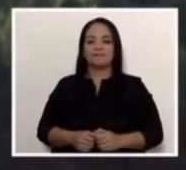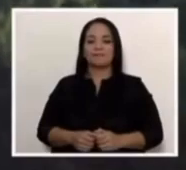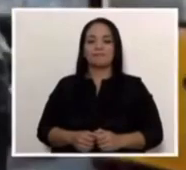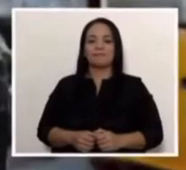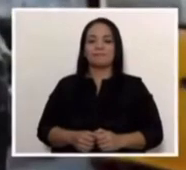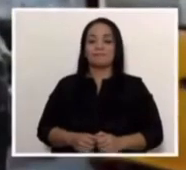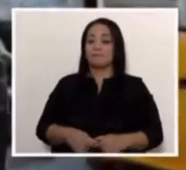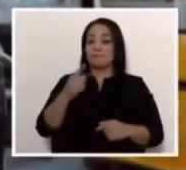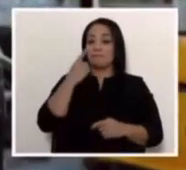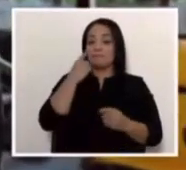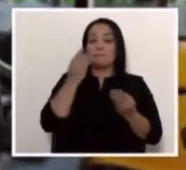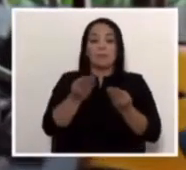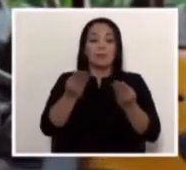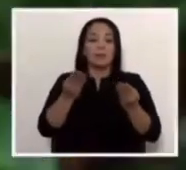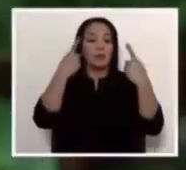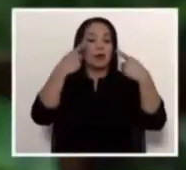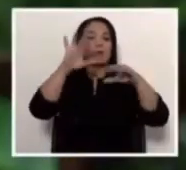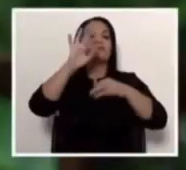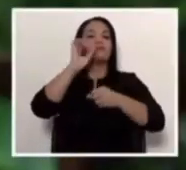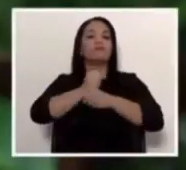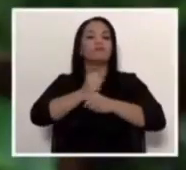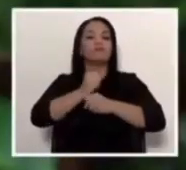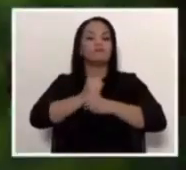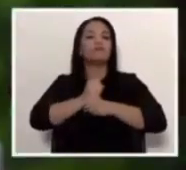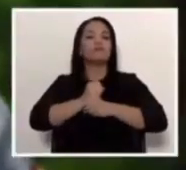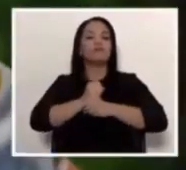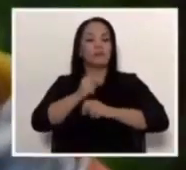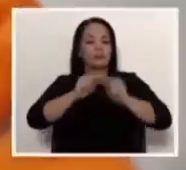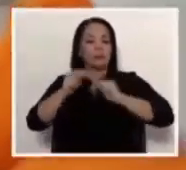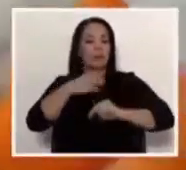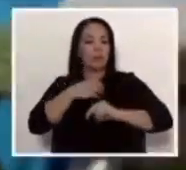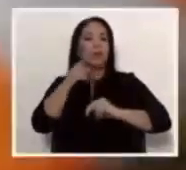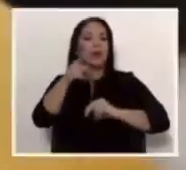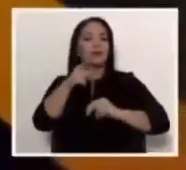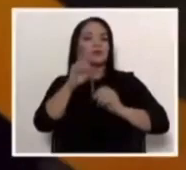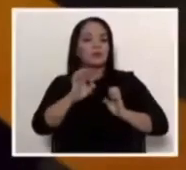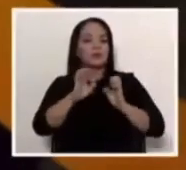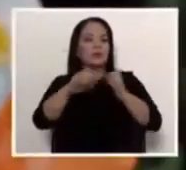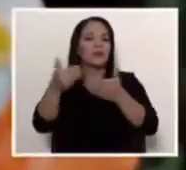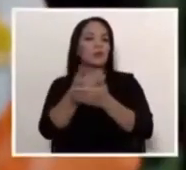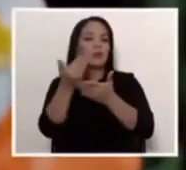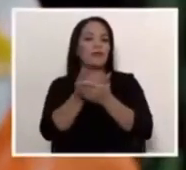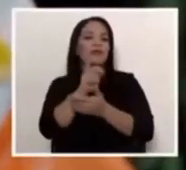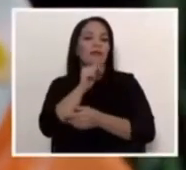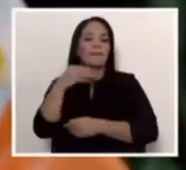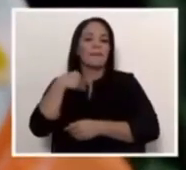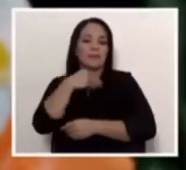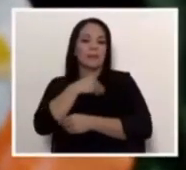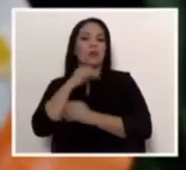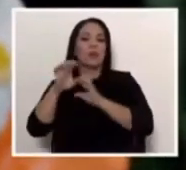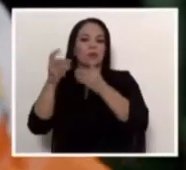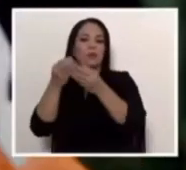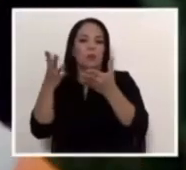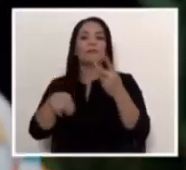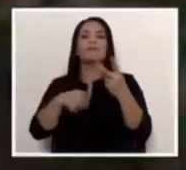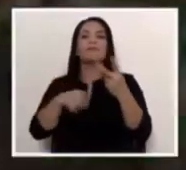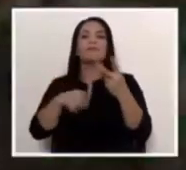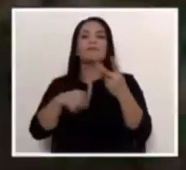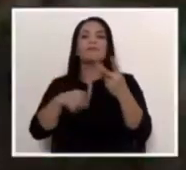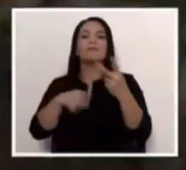El Bachillerato para la Empleabilidad y el Emprendimiento es una estrategia innovadora del Ministerio de Educación Pública y la Universidad Estatal